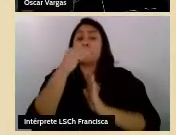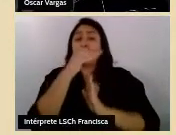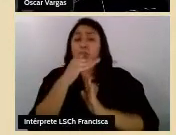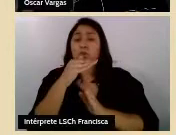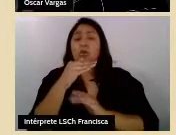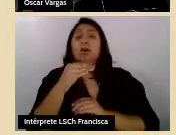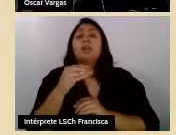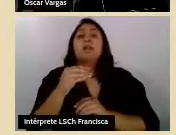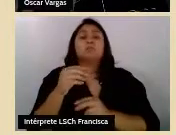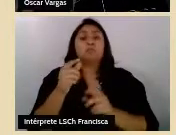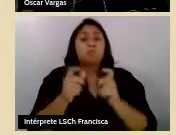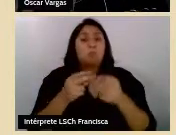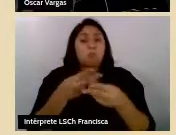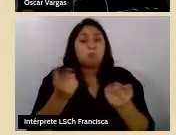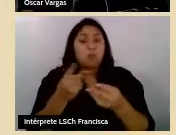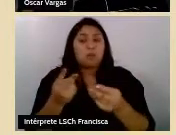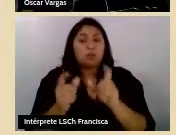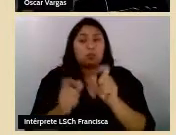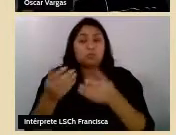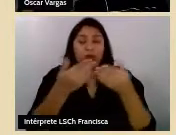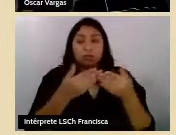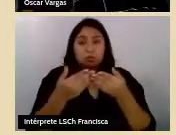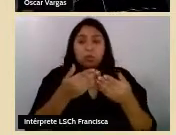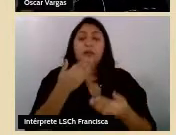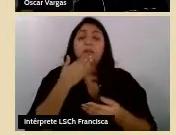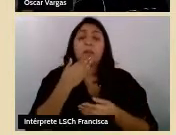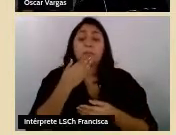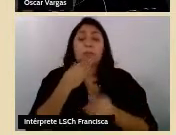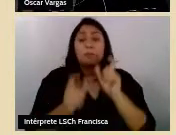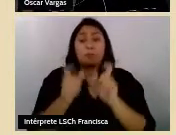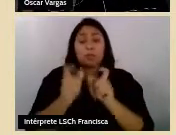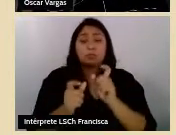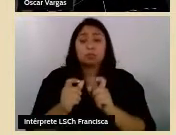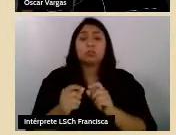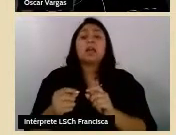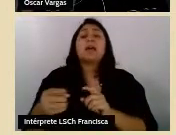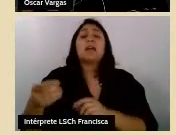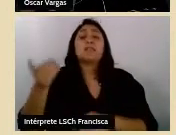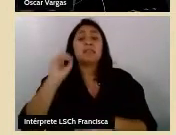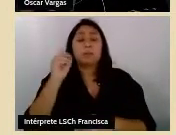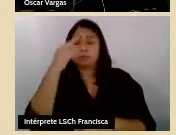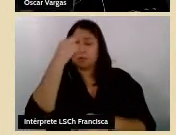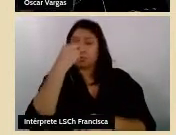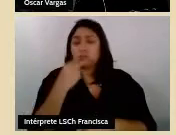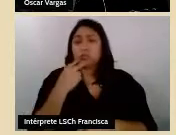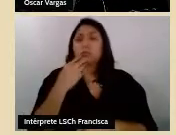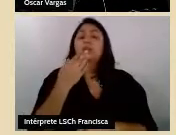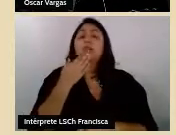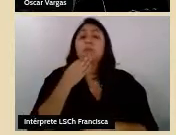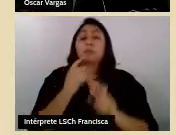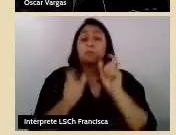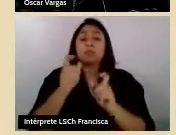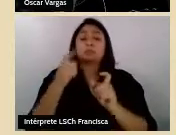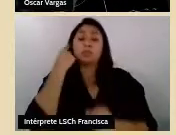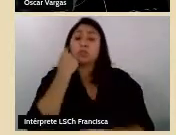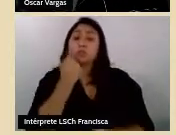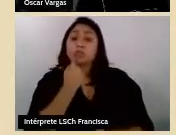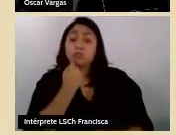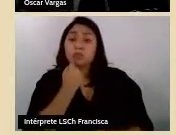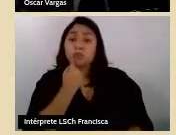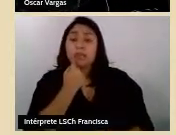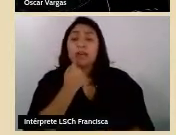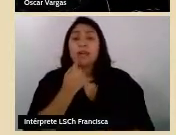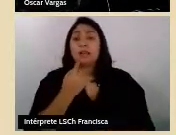visual o personas sordas, ¿verdad? Ellos y ellas se han visto enfrentados a tener que adquirir nuevas